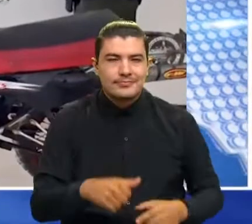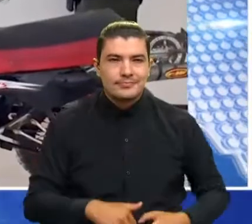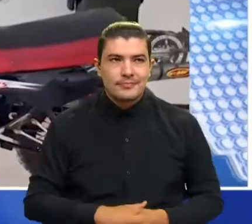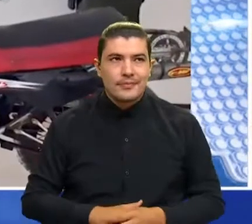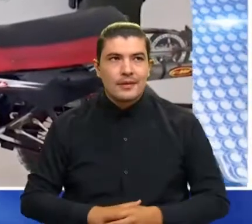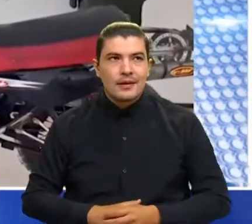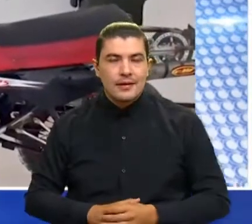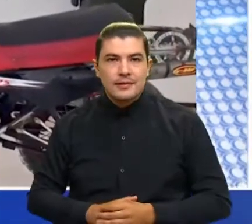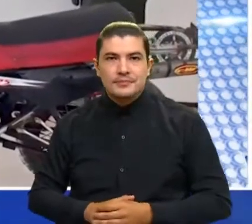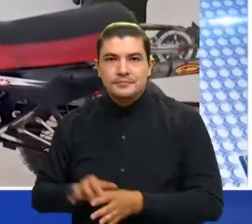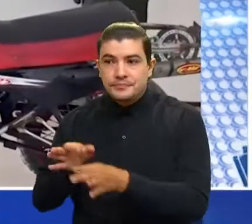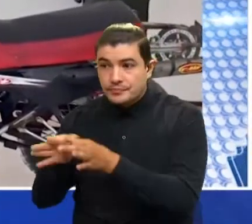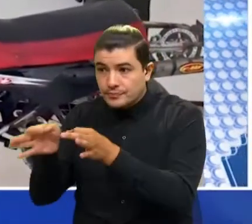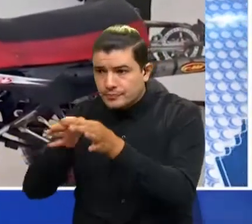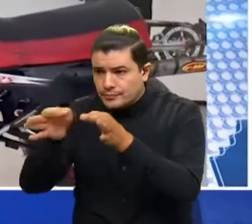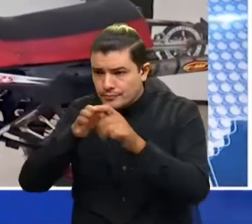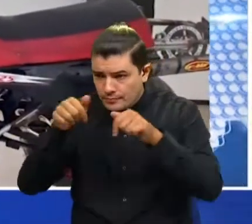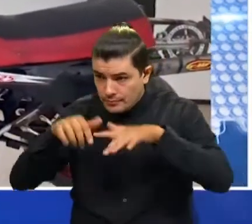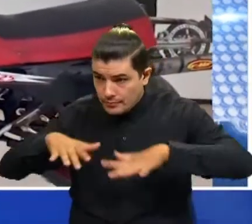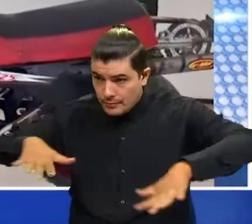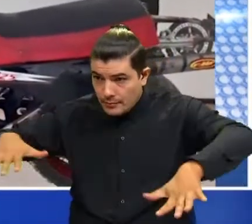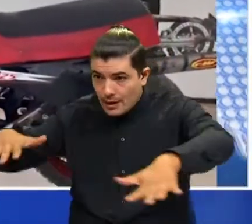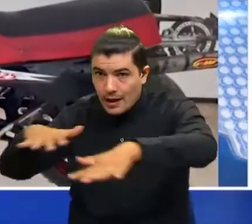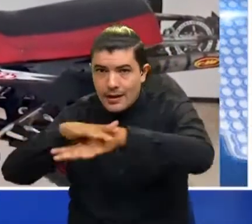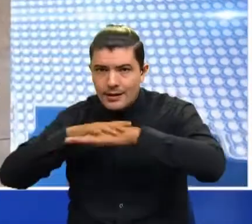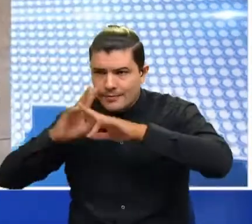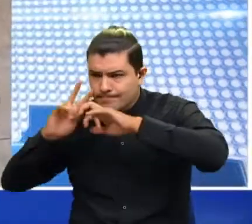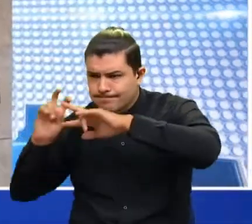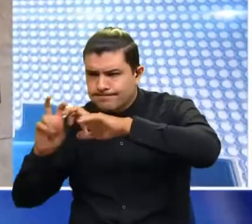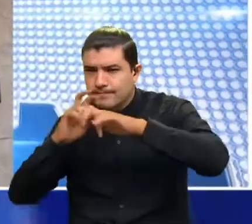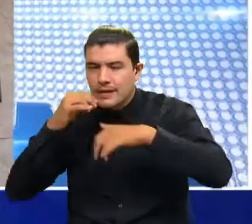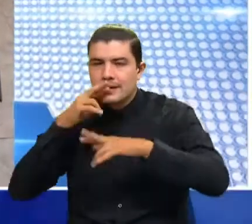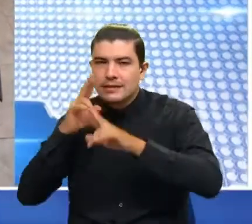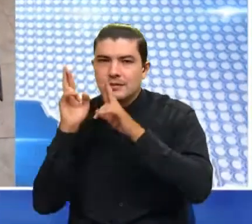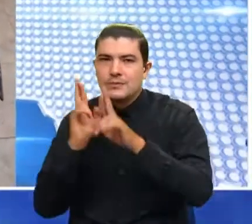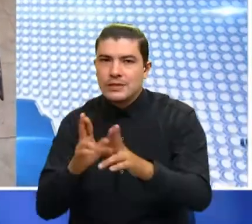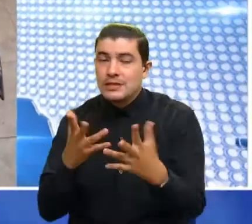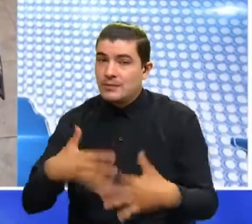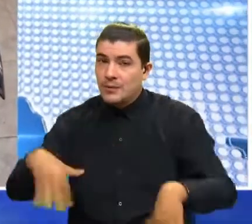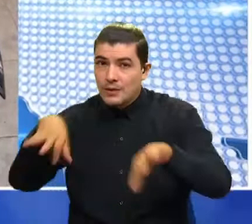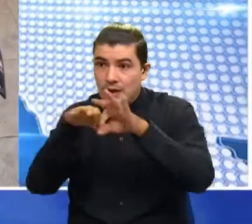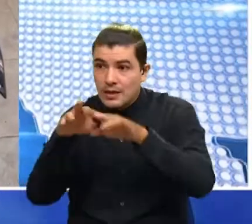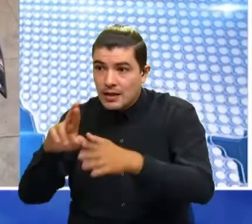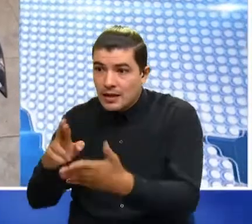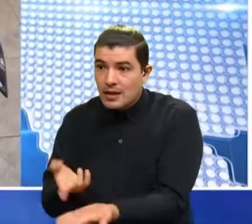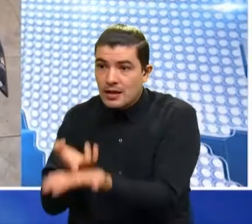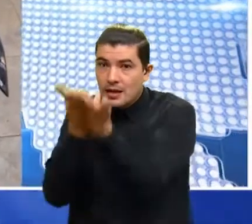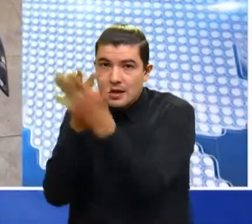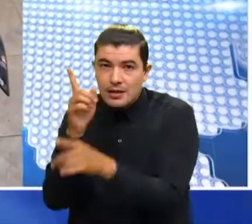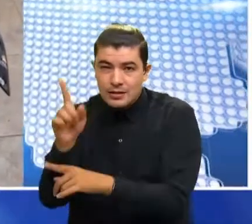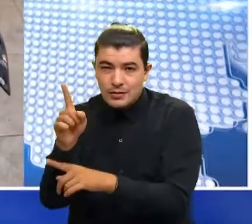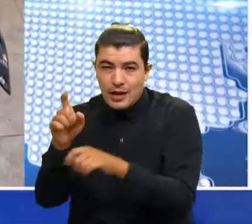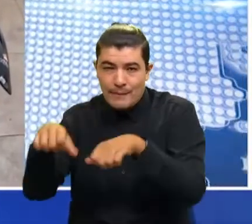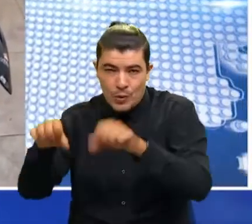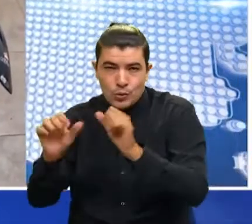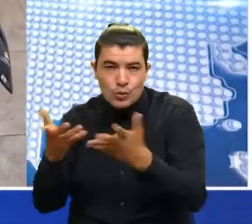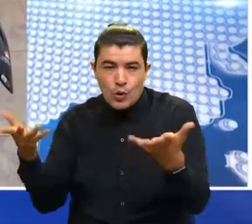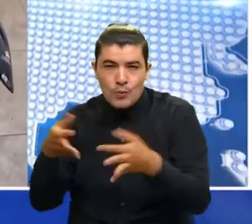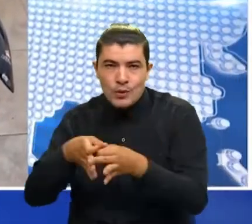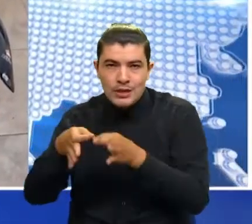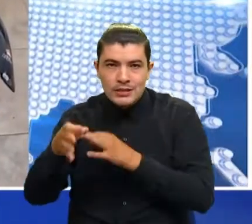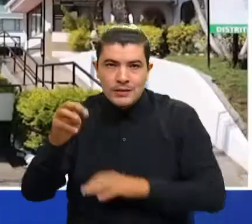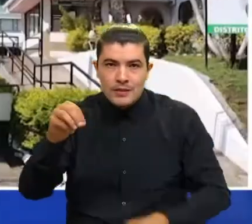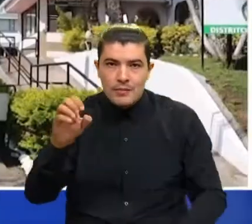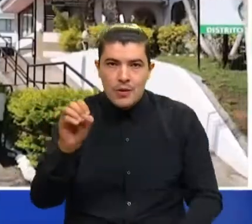municipios dentro del distrito, donde se han llevado a resultados operativos como es la recuperación de una motocicleta en el municipio de Moniquirá que había sido